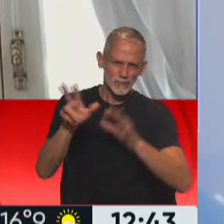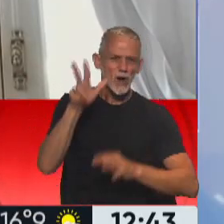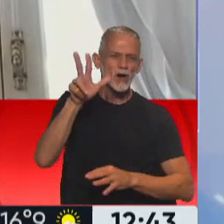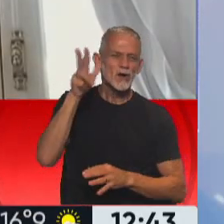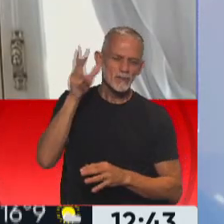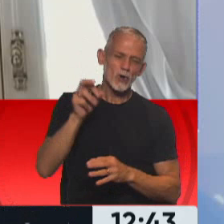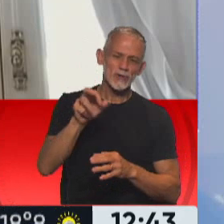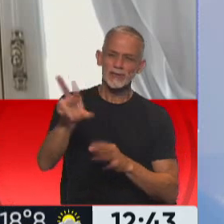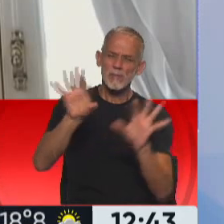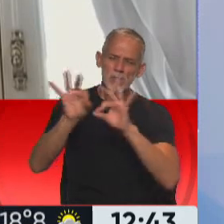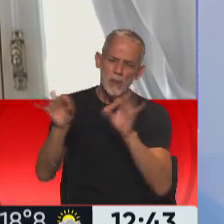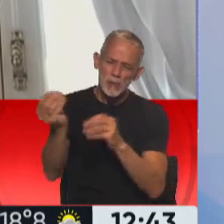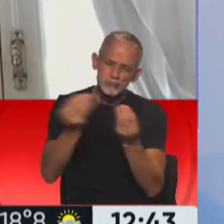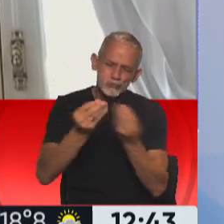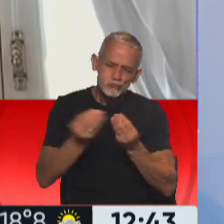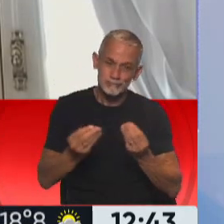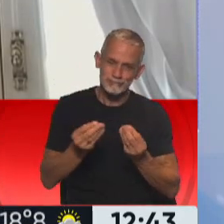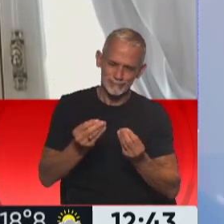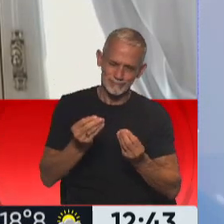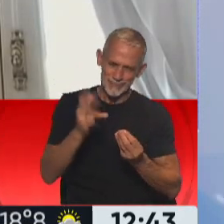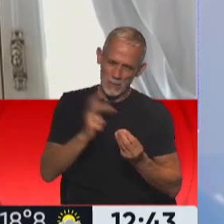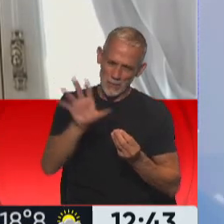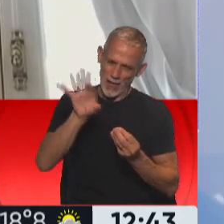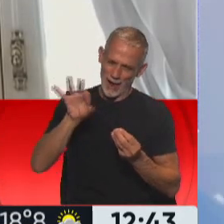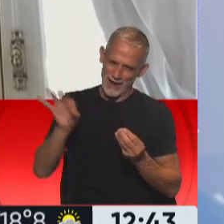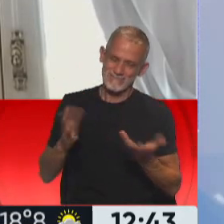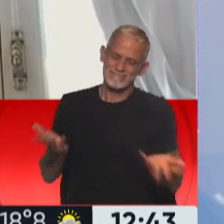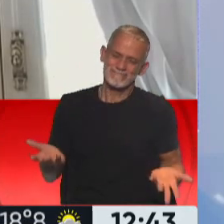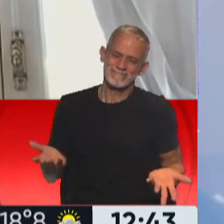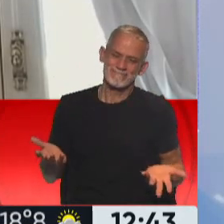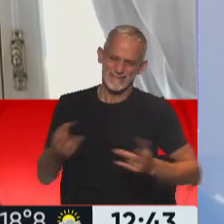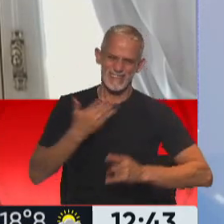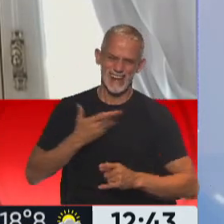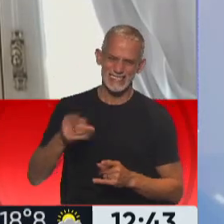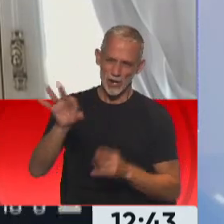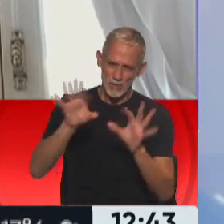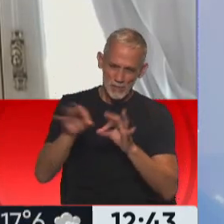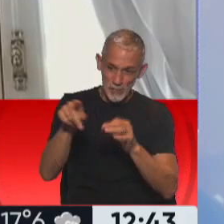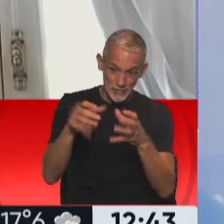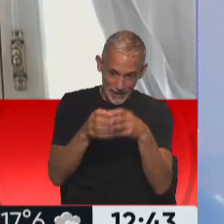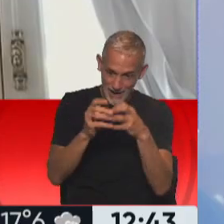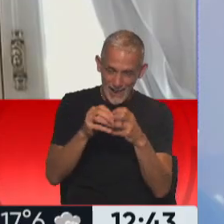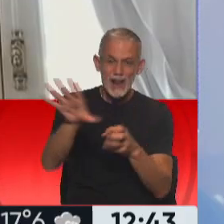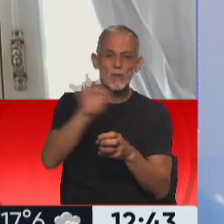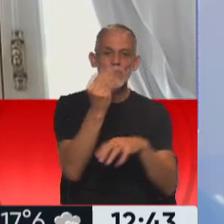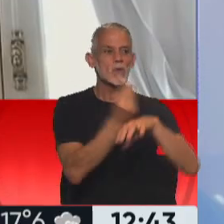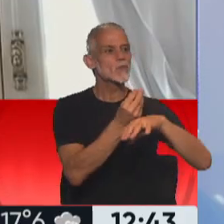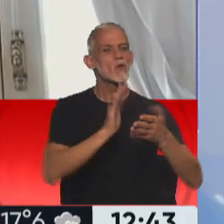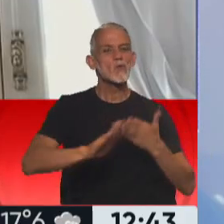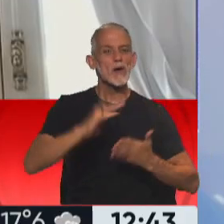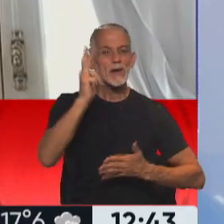No por en 2 nada los años. nombró. Y sí, claro que sí. Por supuesto que el que venga traerá